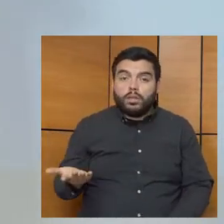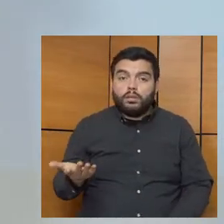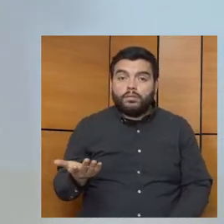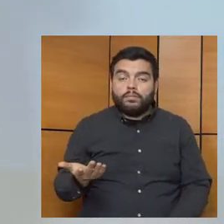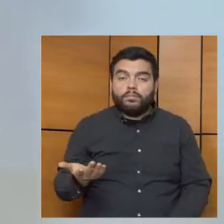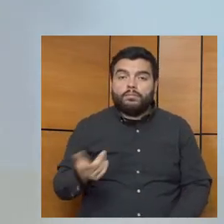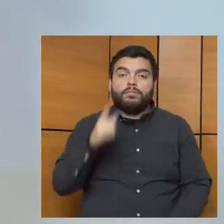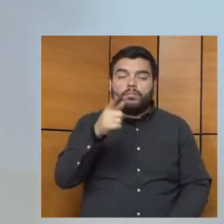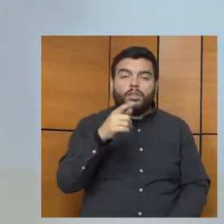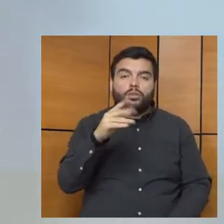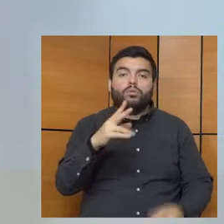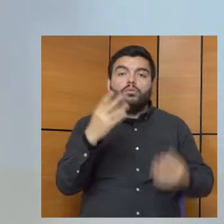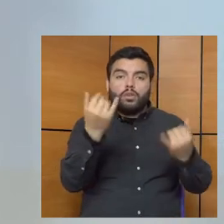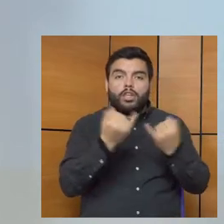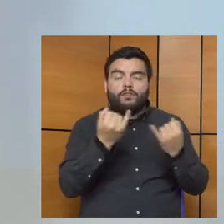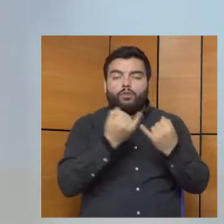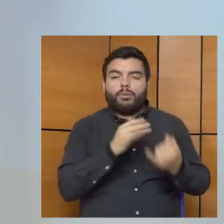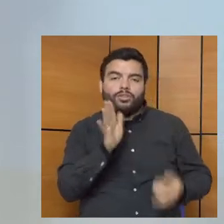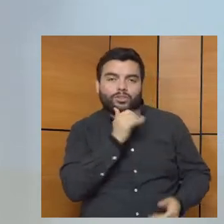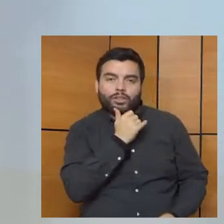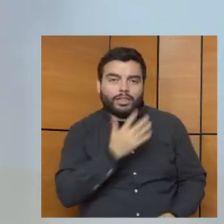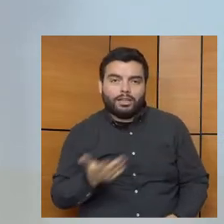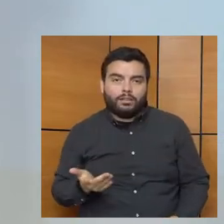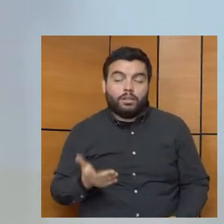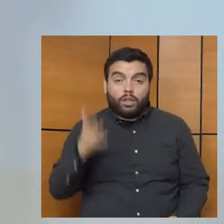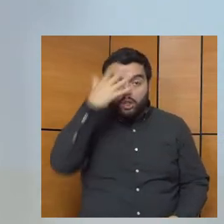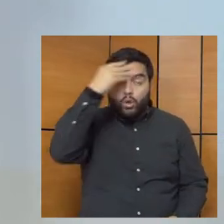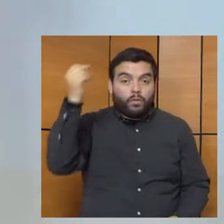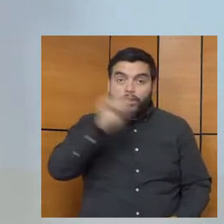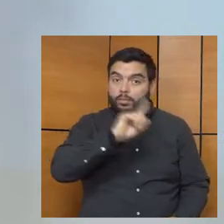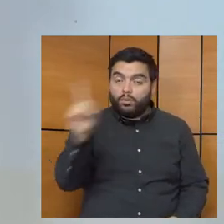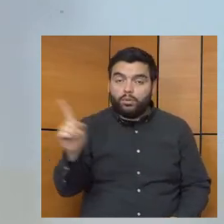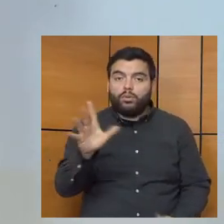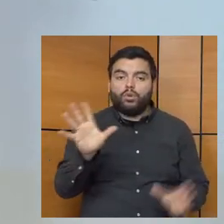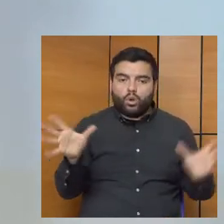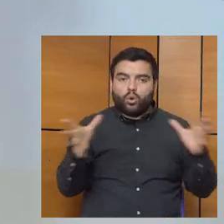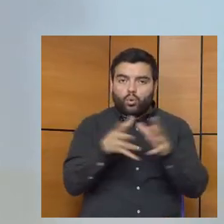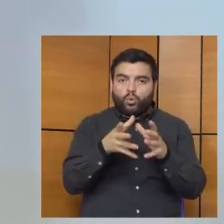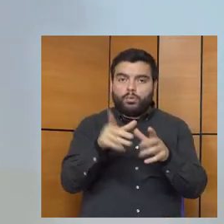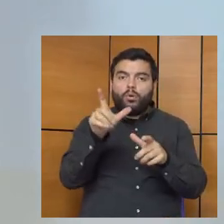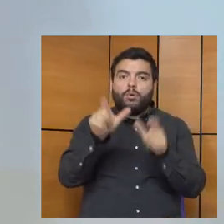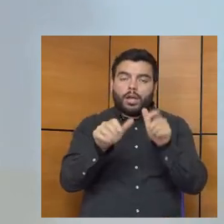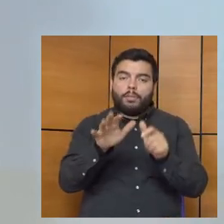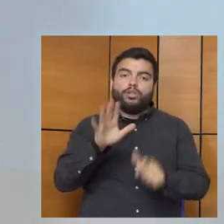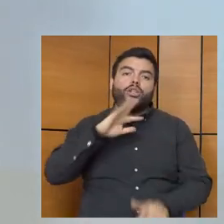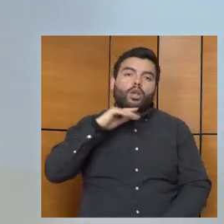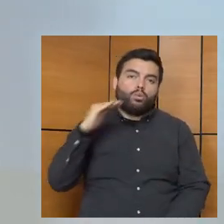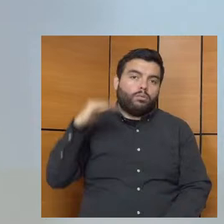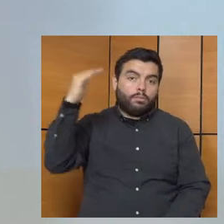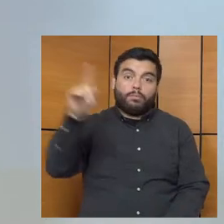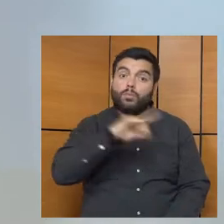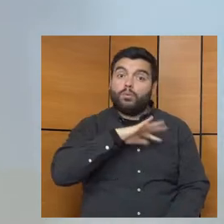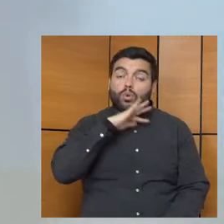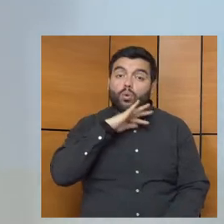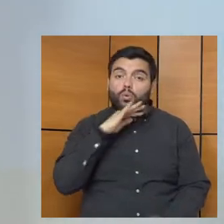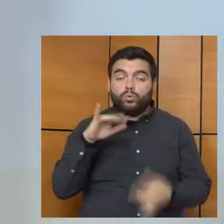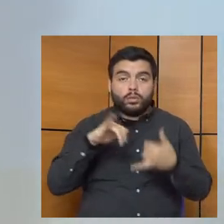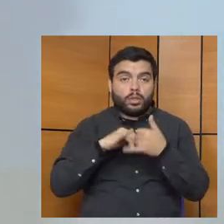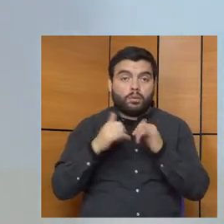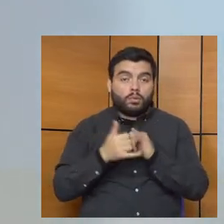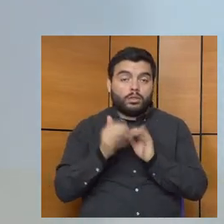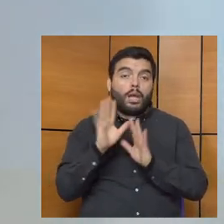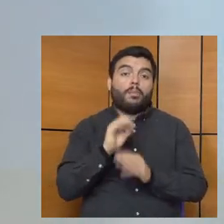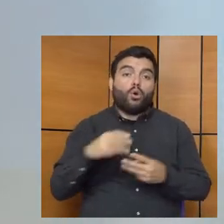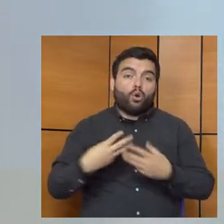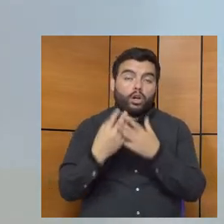tanto, no aparecen estos resultados, pero que no podemos olvidarnos porque la brecha digital mayor está ahí, porque son los que no la han usado. Y entonces es a donde